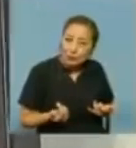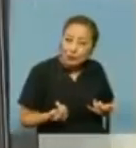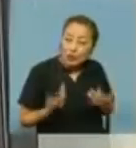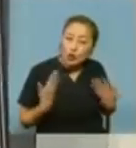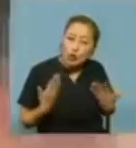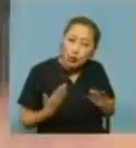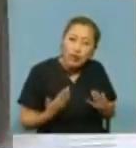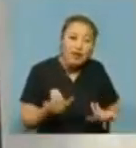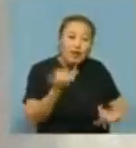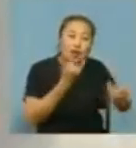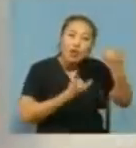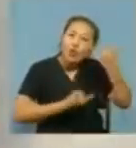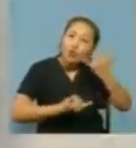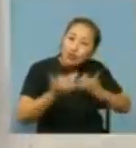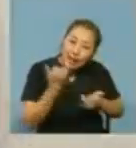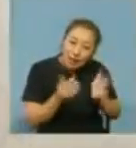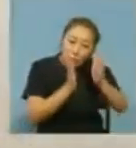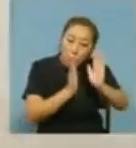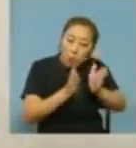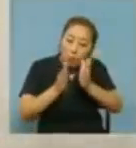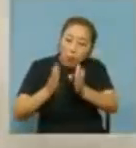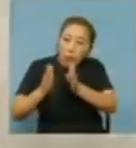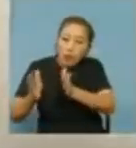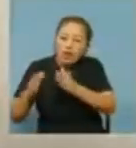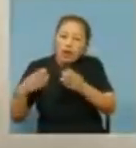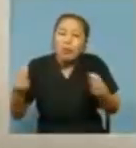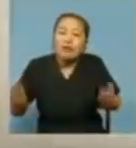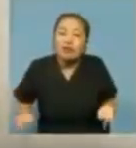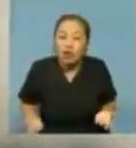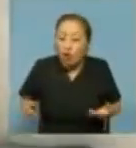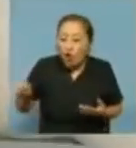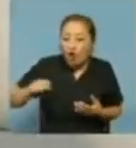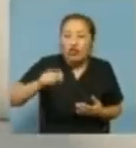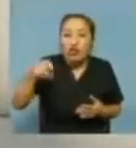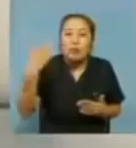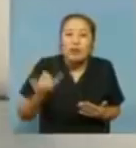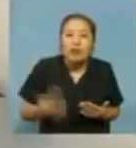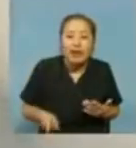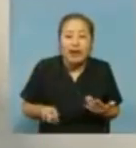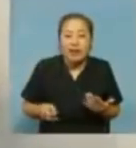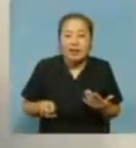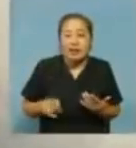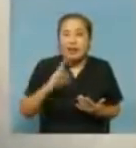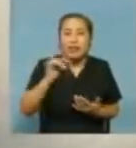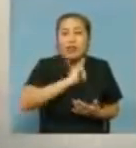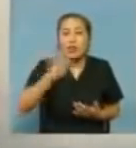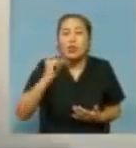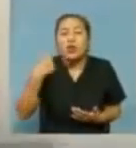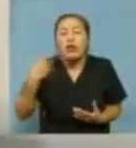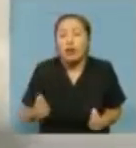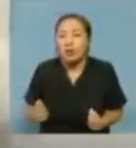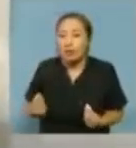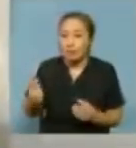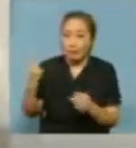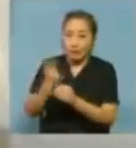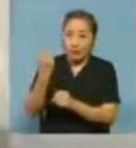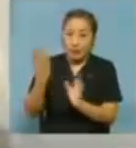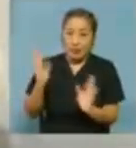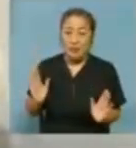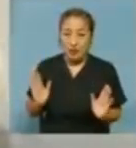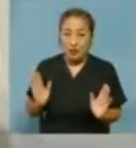si podés relatarnos cronológicamente qué es lo que pasó, qué gestiones hicieron ustedes, fueron a hacer la denuncia, qué día. En primer lugar,